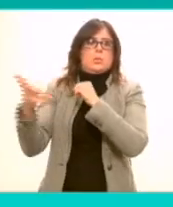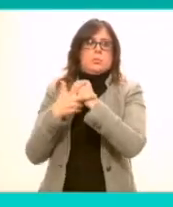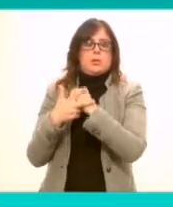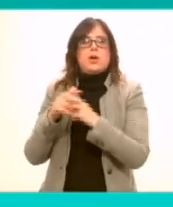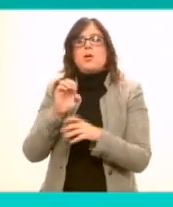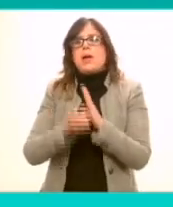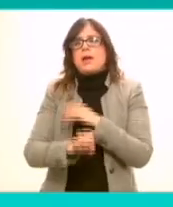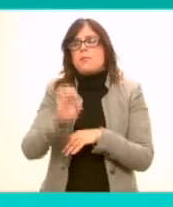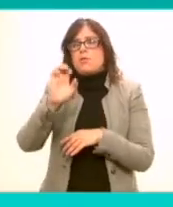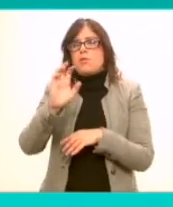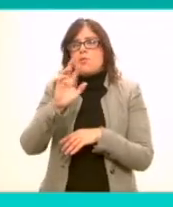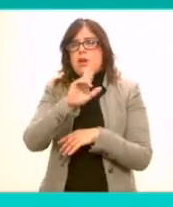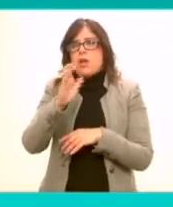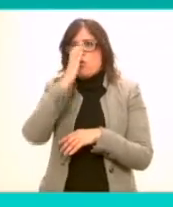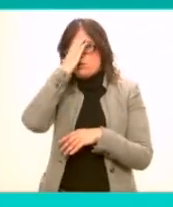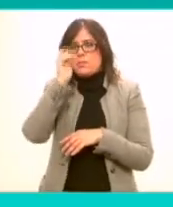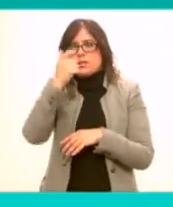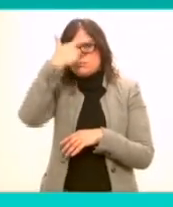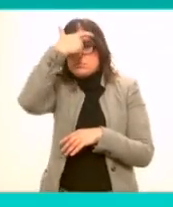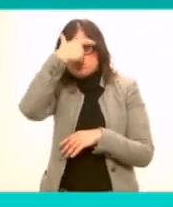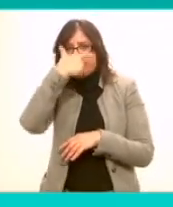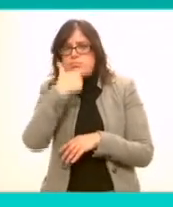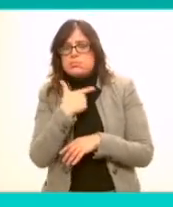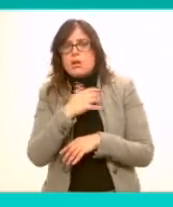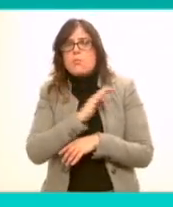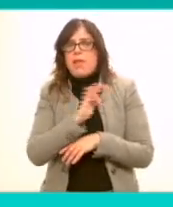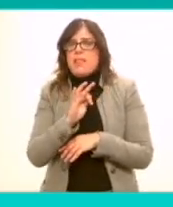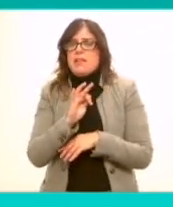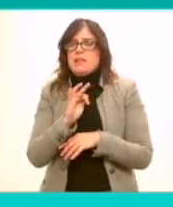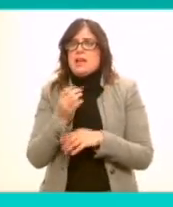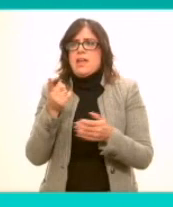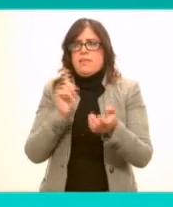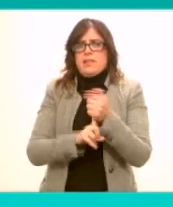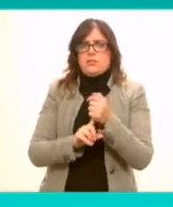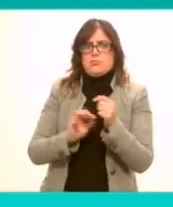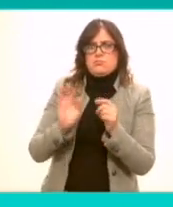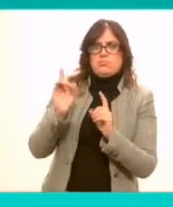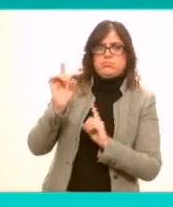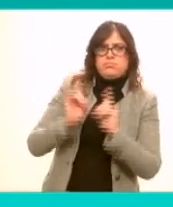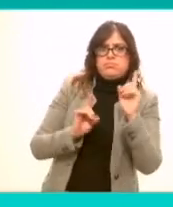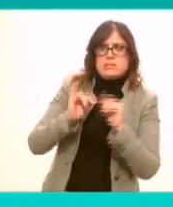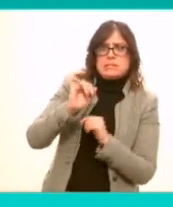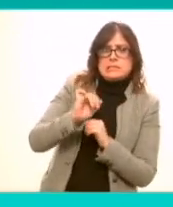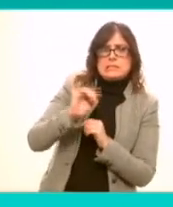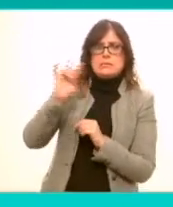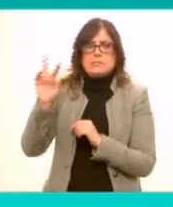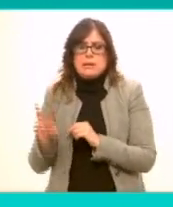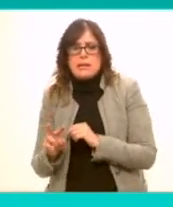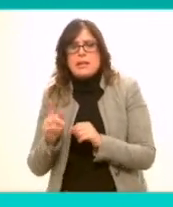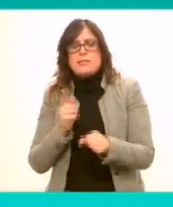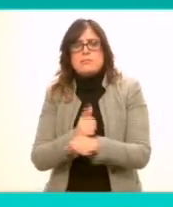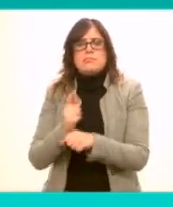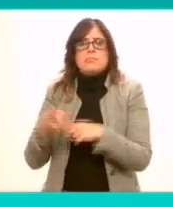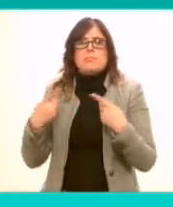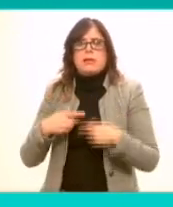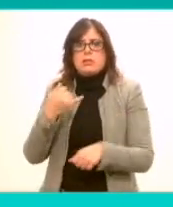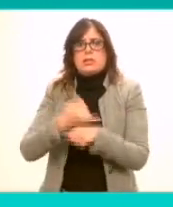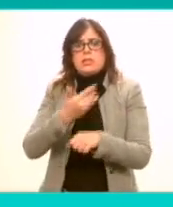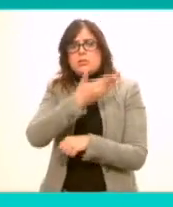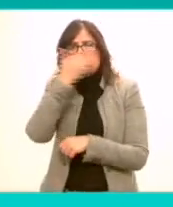el reconocimiento facial puede dar falsos positivos generando la detención arbitraria de personas